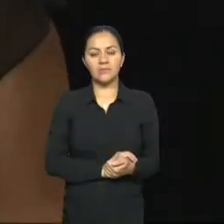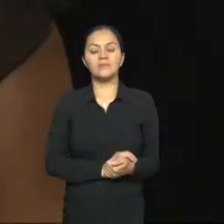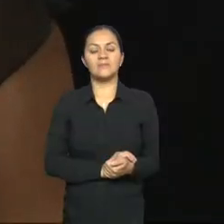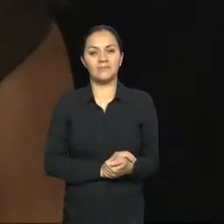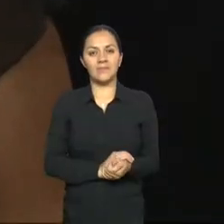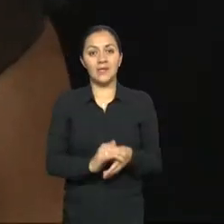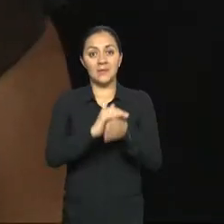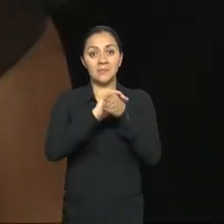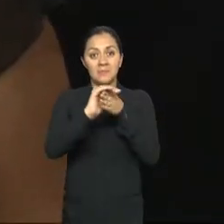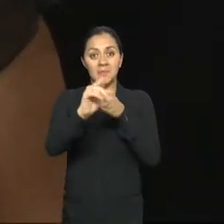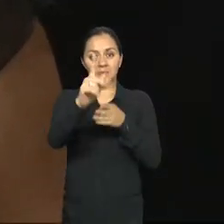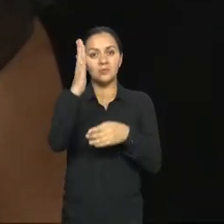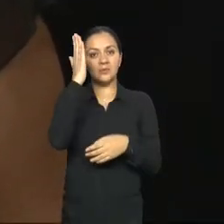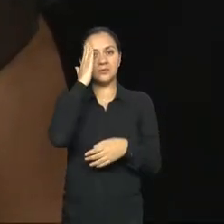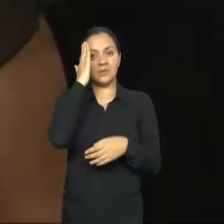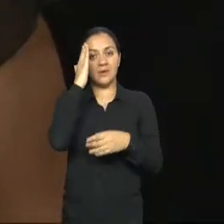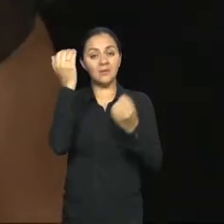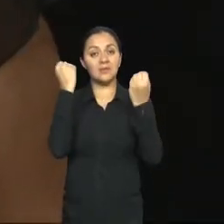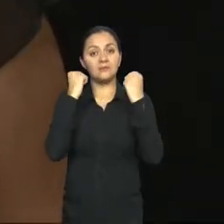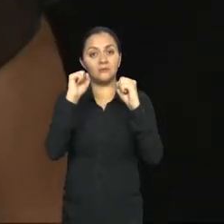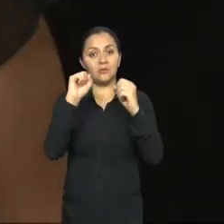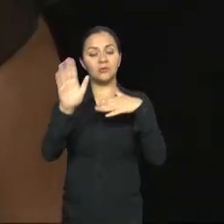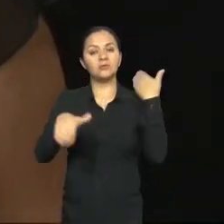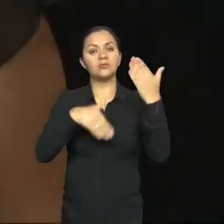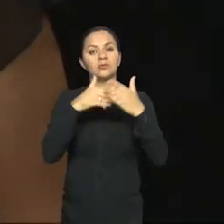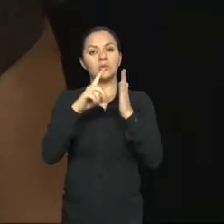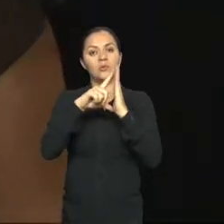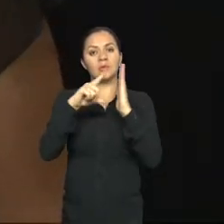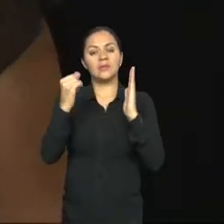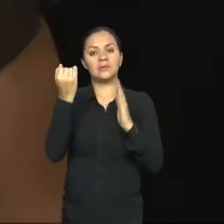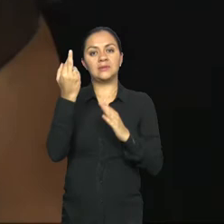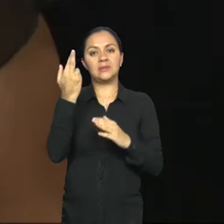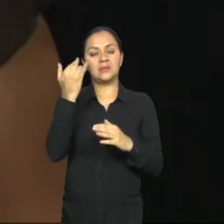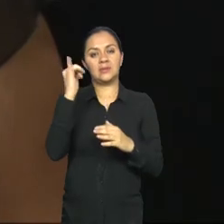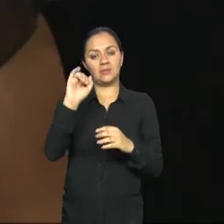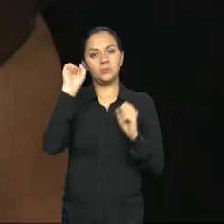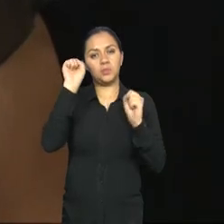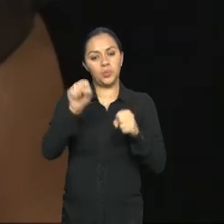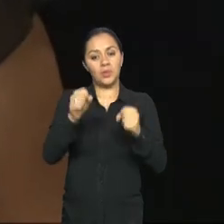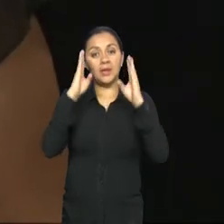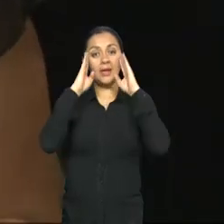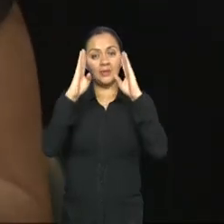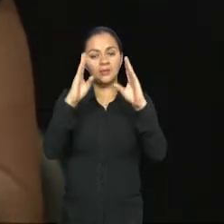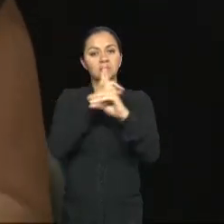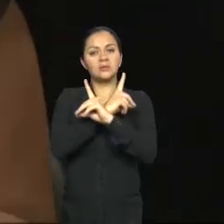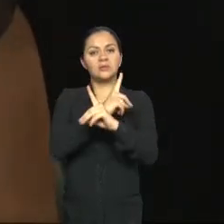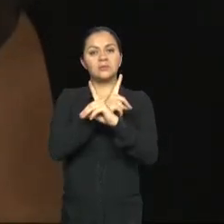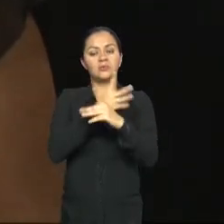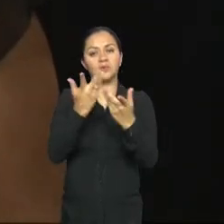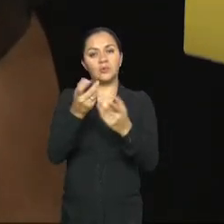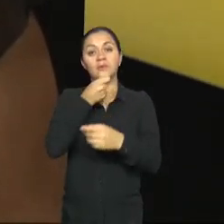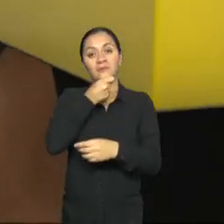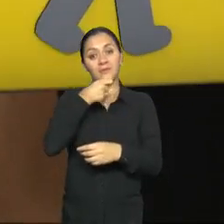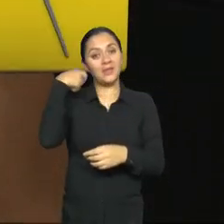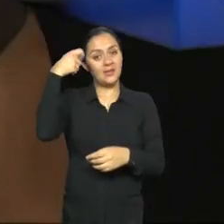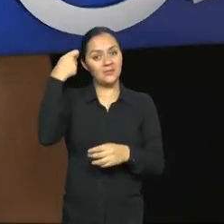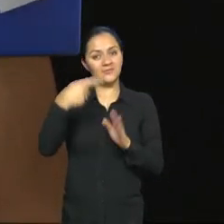Les invitamos a conocer sobre los esfuerzos que realiza el Servicio de Rentas Internas para poder atender a las personas con discapacidad en el siguiente